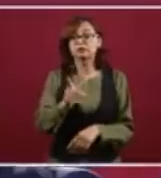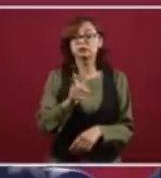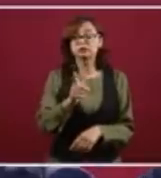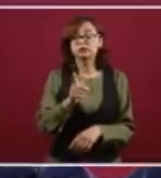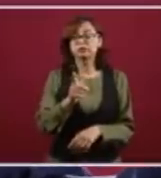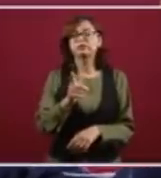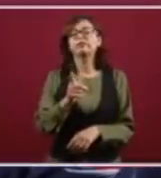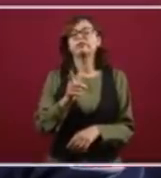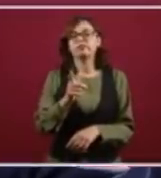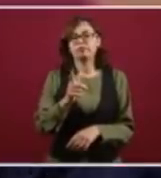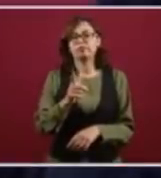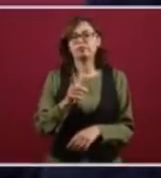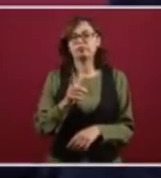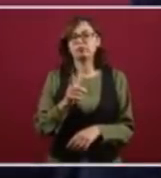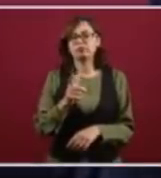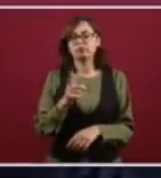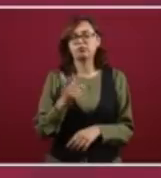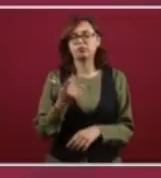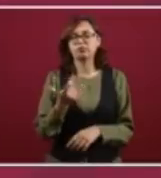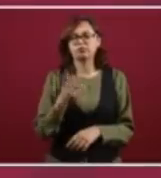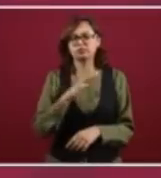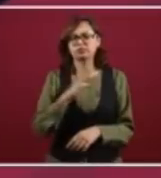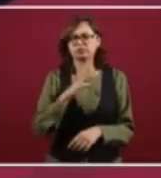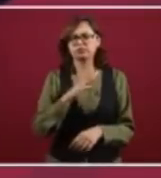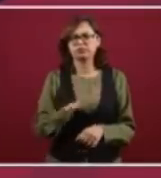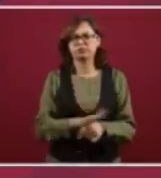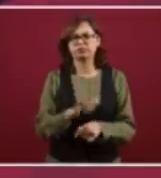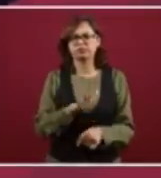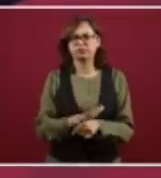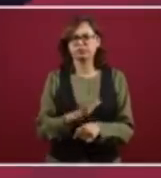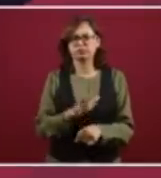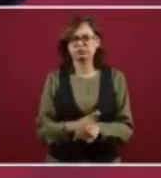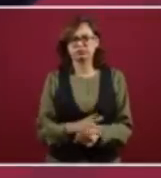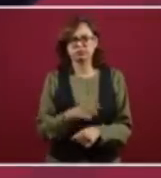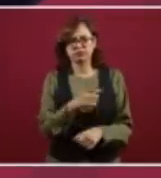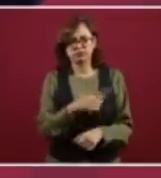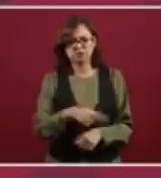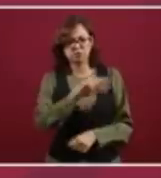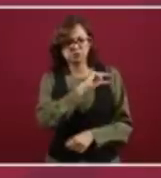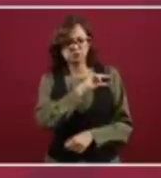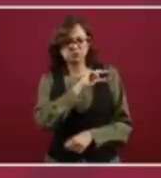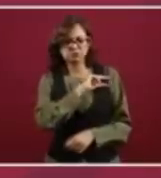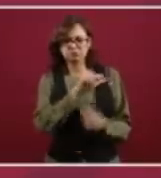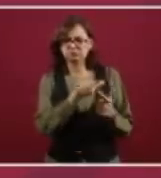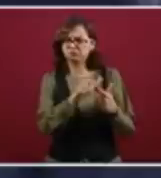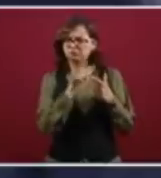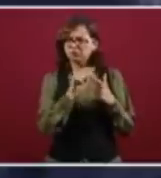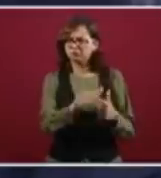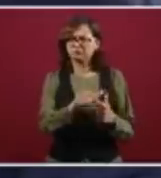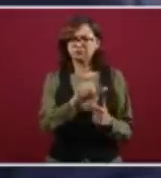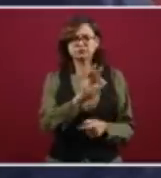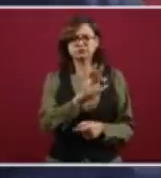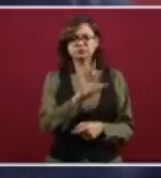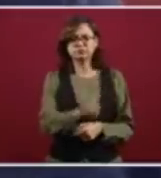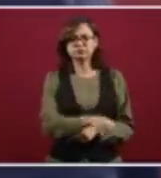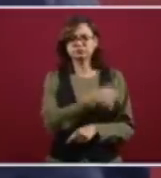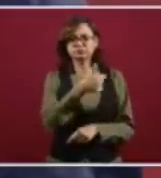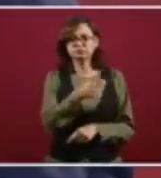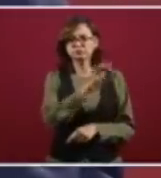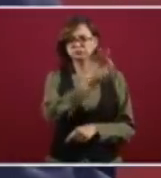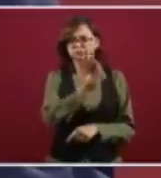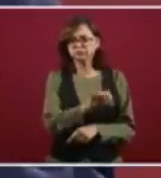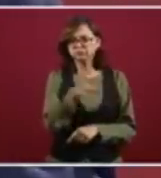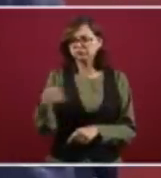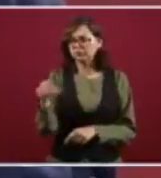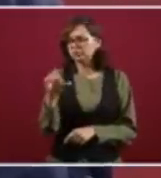considerando que el sector privado va a mantener el 46 y la Comisión Federal